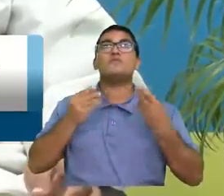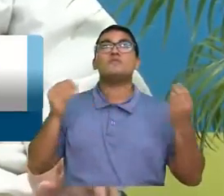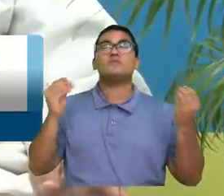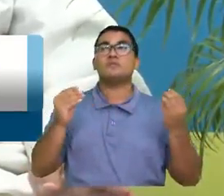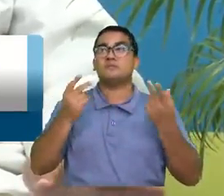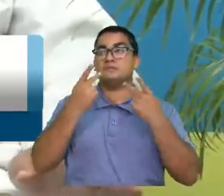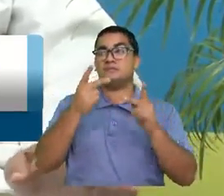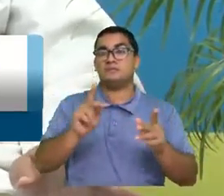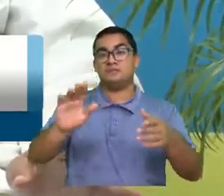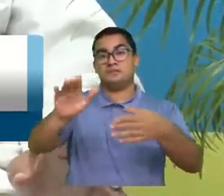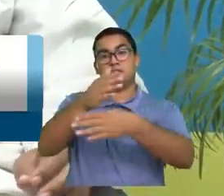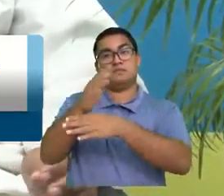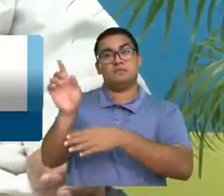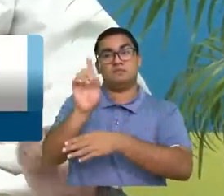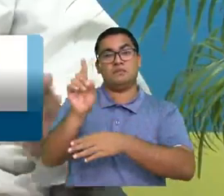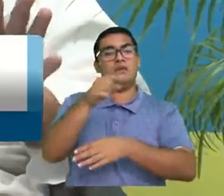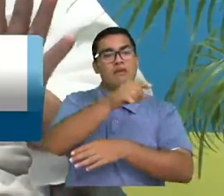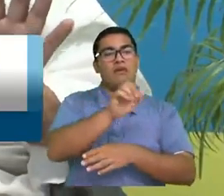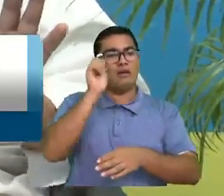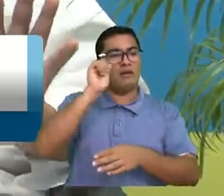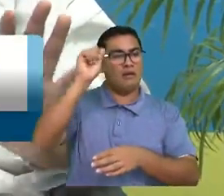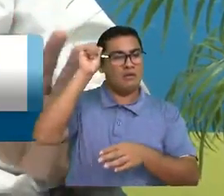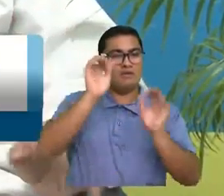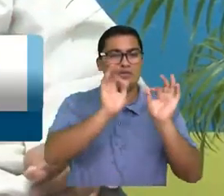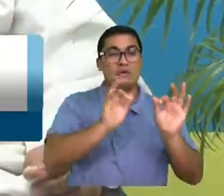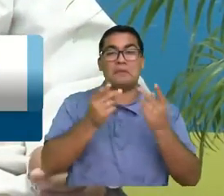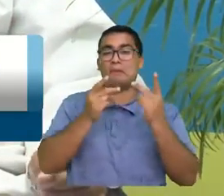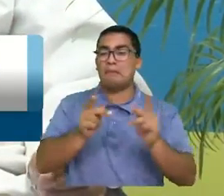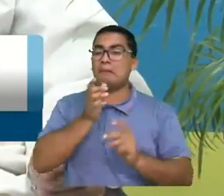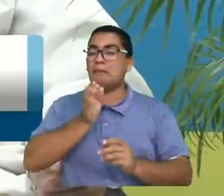en todos los casos, en vos como adulto está bien, pero en un niñito ya,